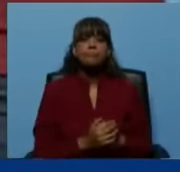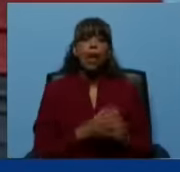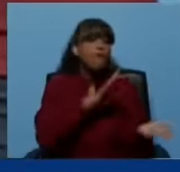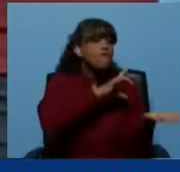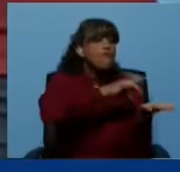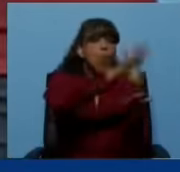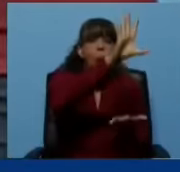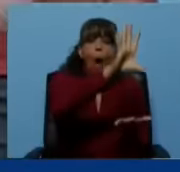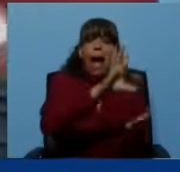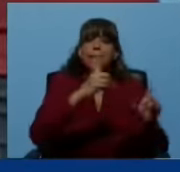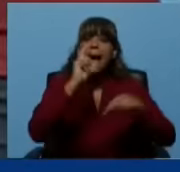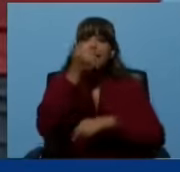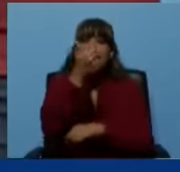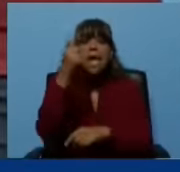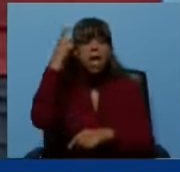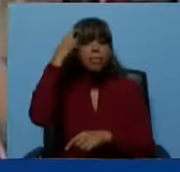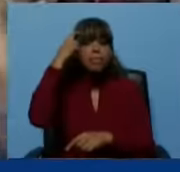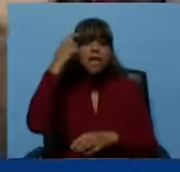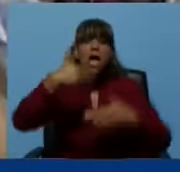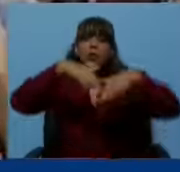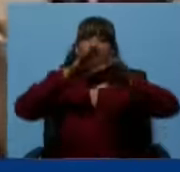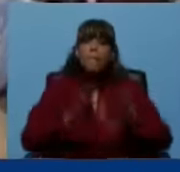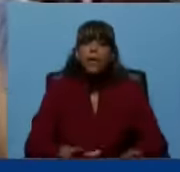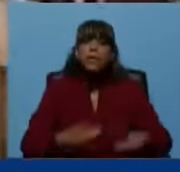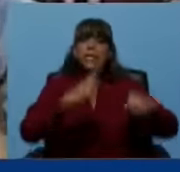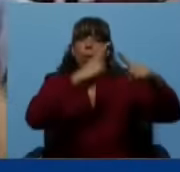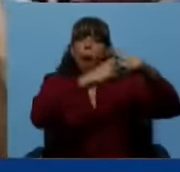¡Fuera X por 10 días de Venezuela!